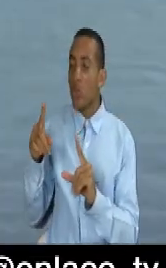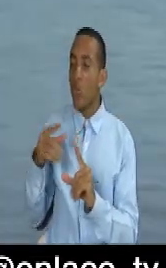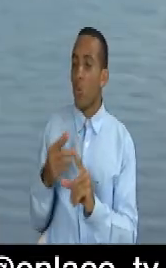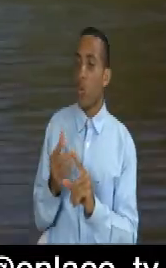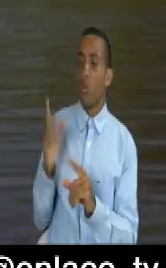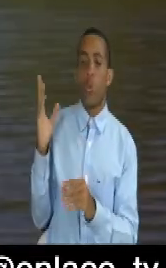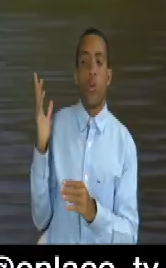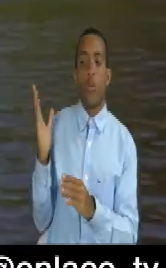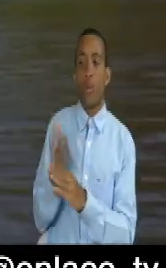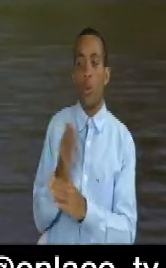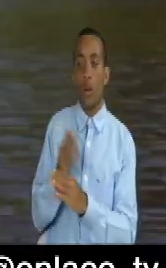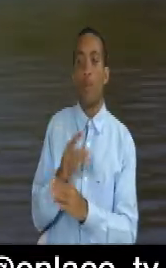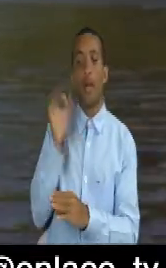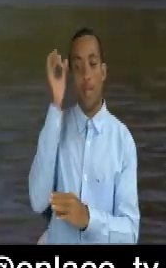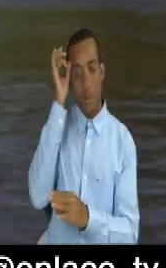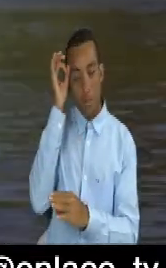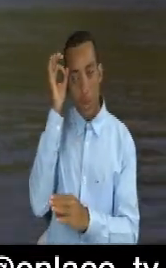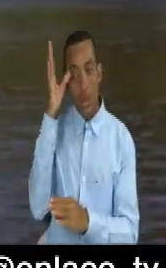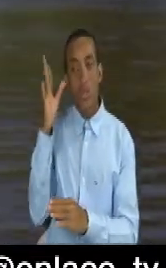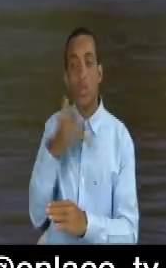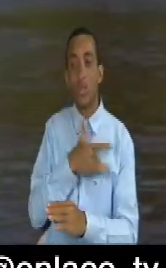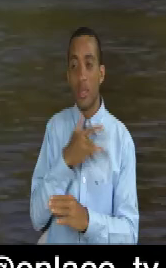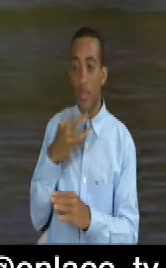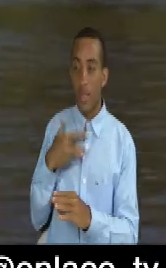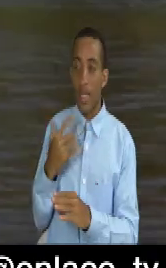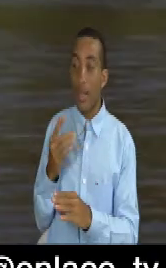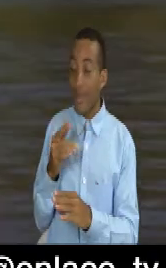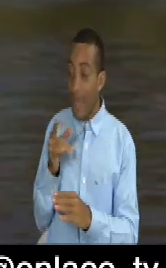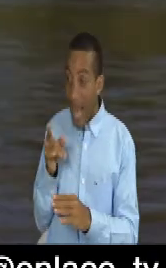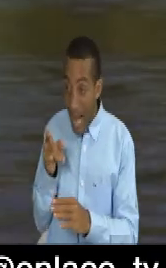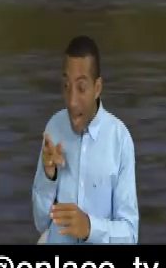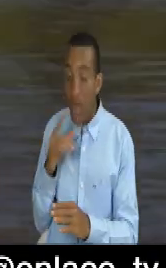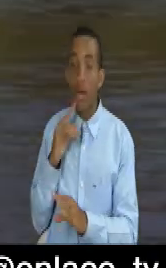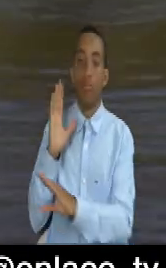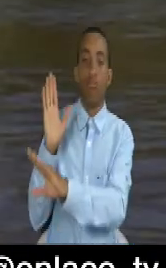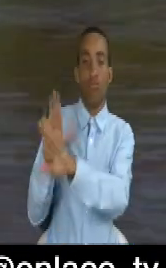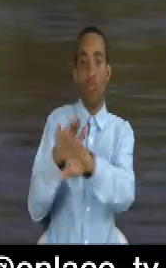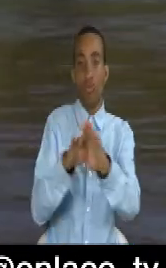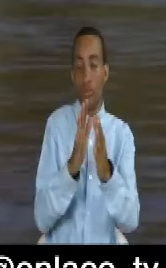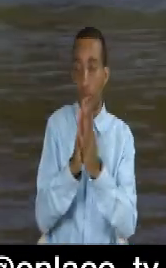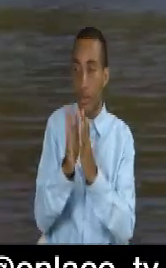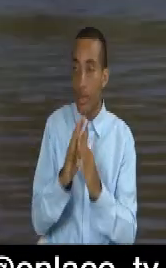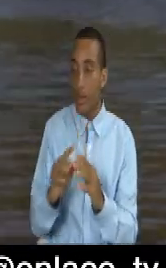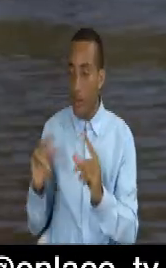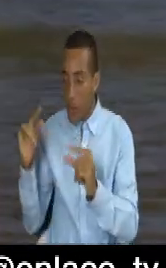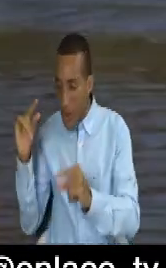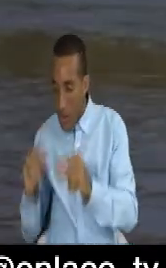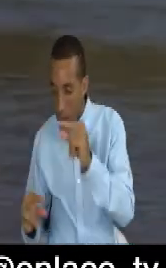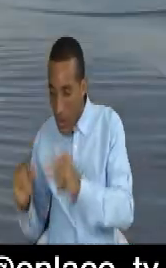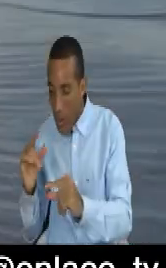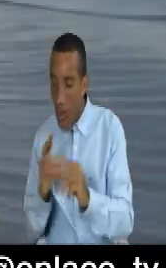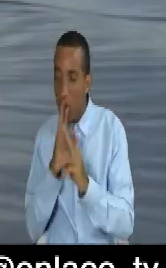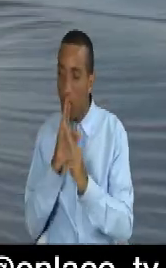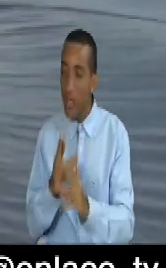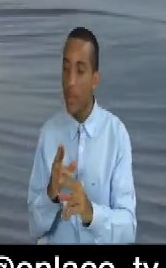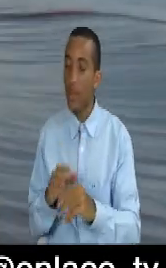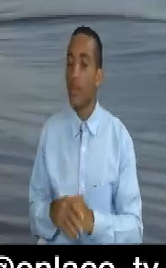pública, son los que nosotros tenemos que advertir. Todos estos resultados que entregó este laboratorio, del cual